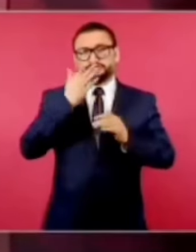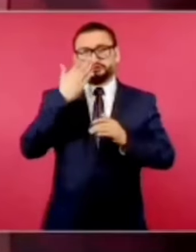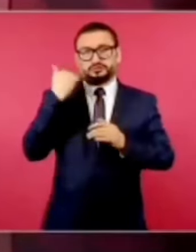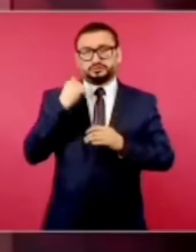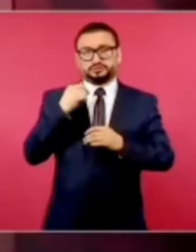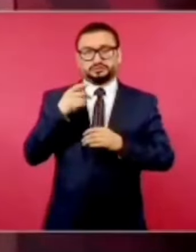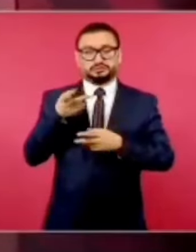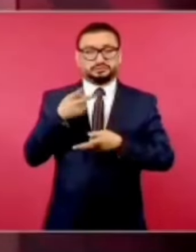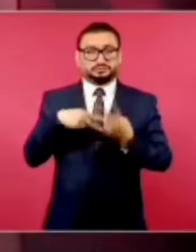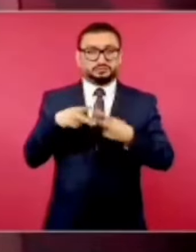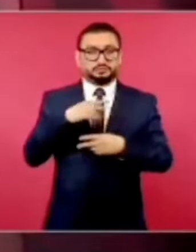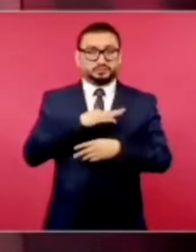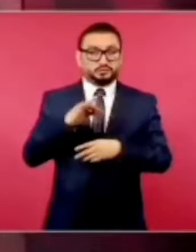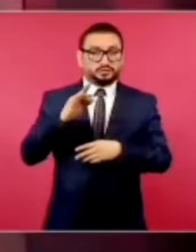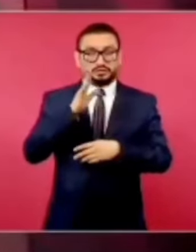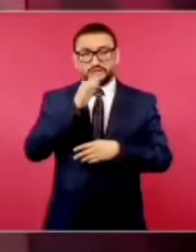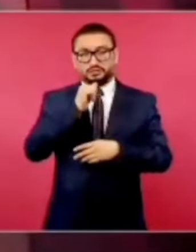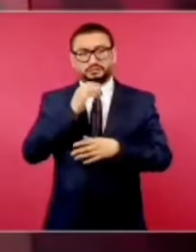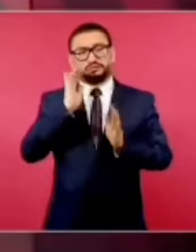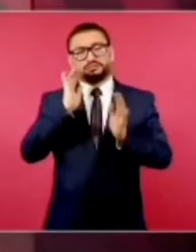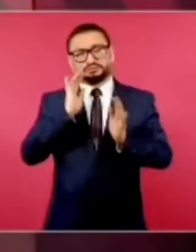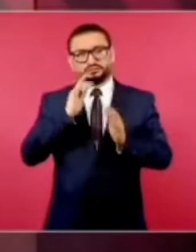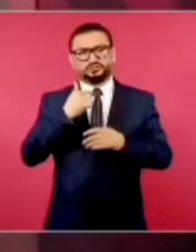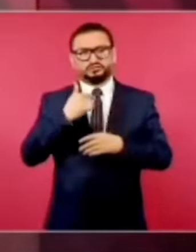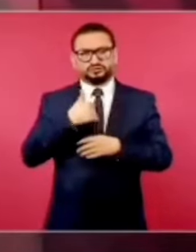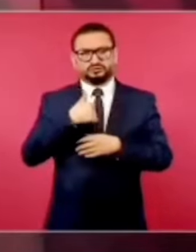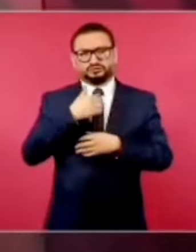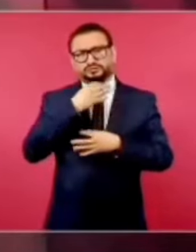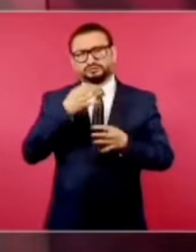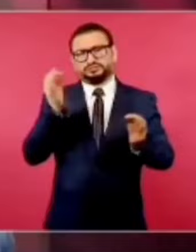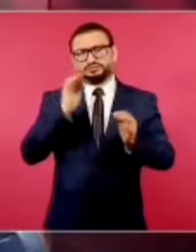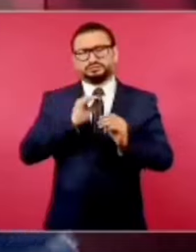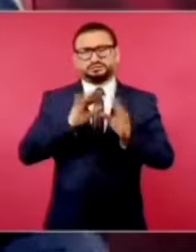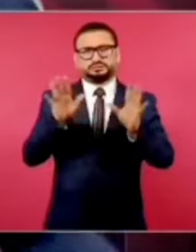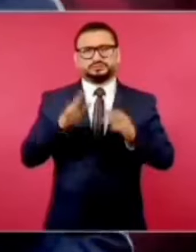ahí a tener oportunidad de acompañarme, pero claro que sí,